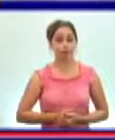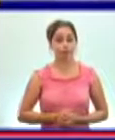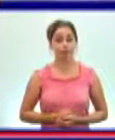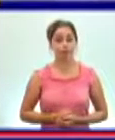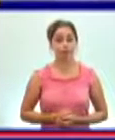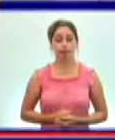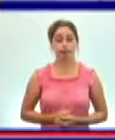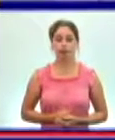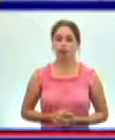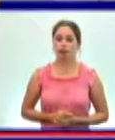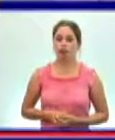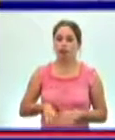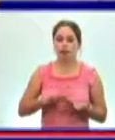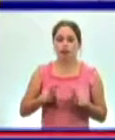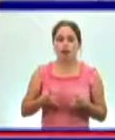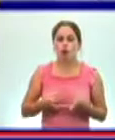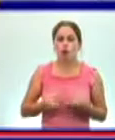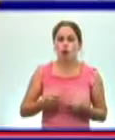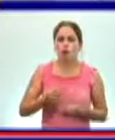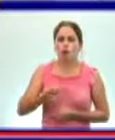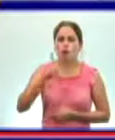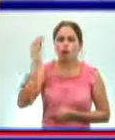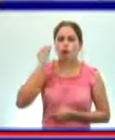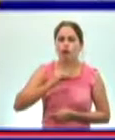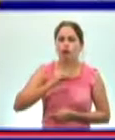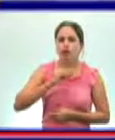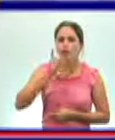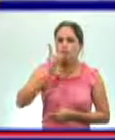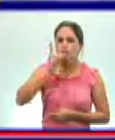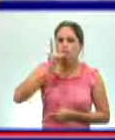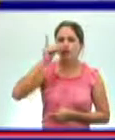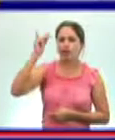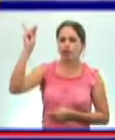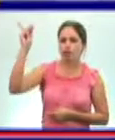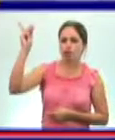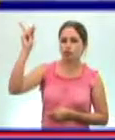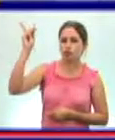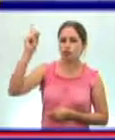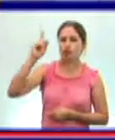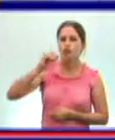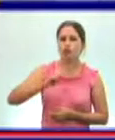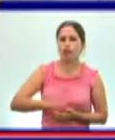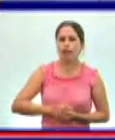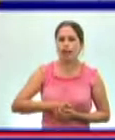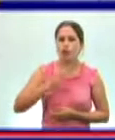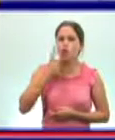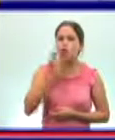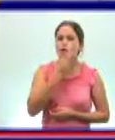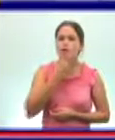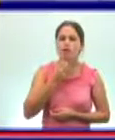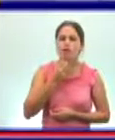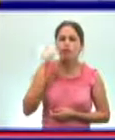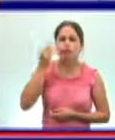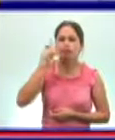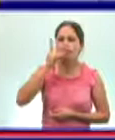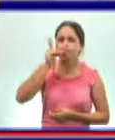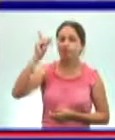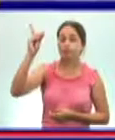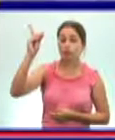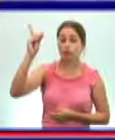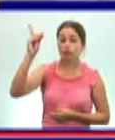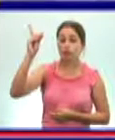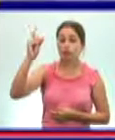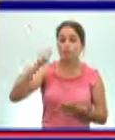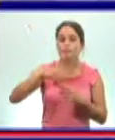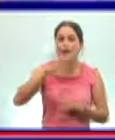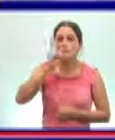Dios. Todo el mundo sabe que que Martí fue un hombre religioso, pero el Dios de Martí fue un Dios